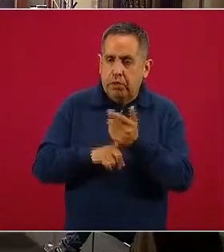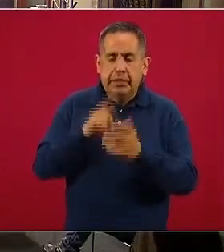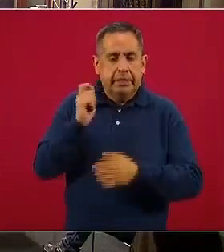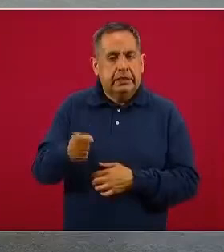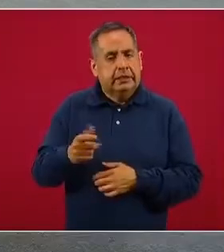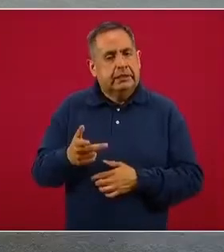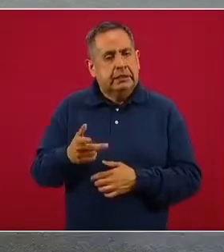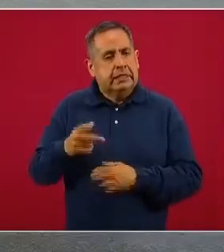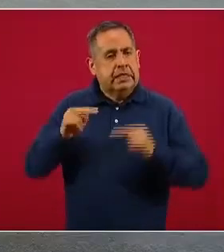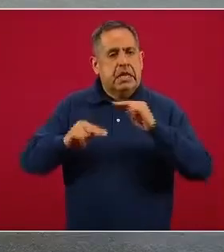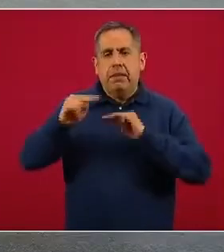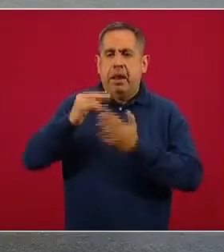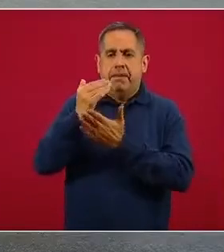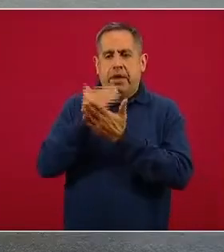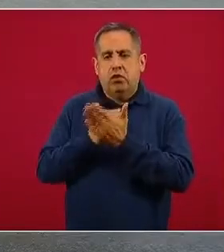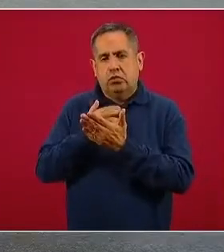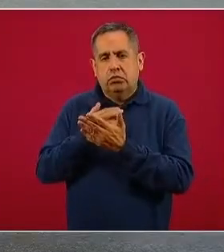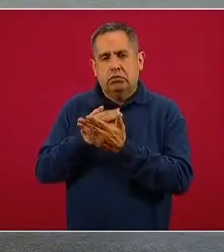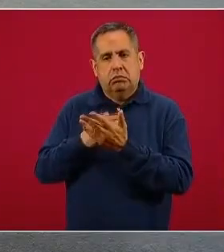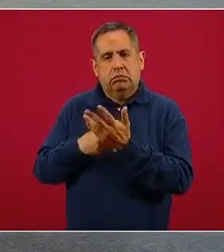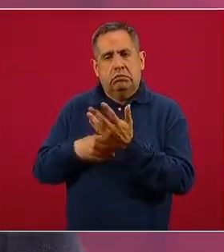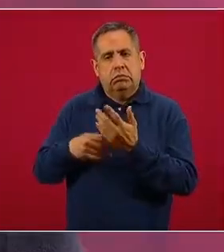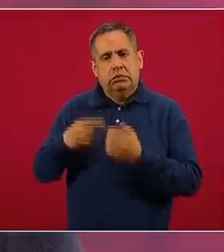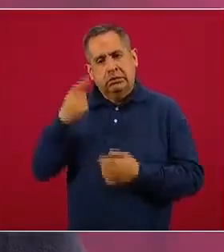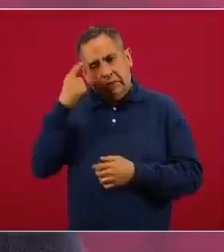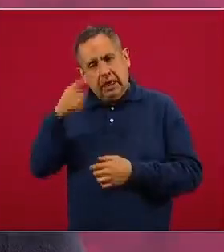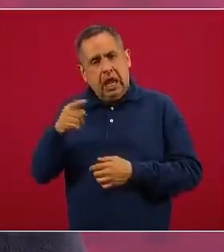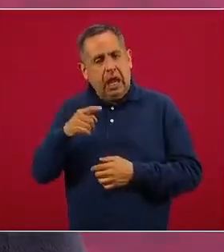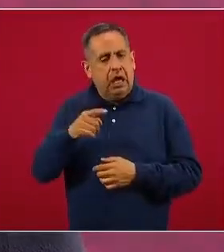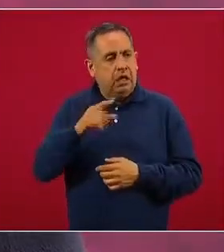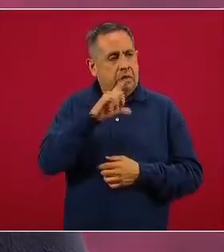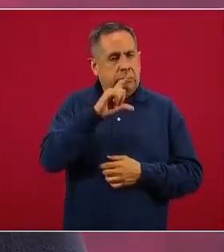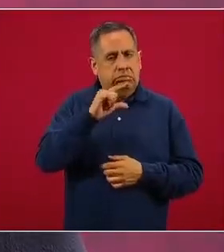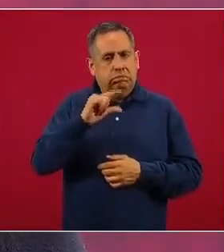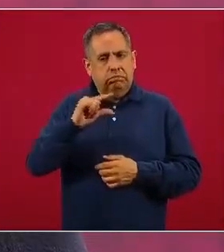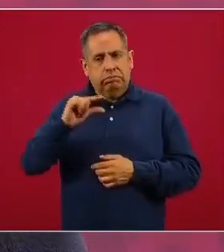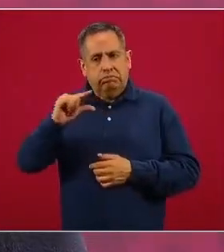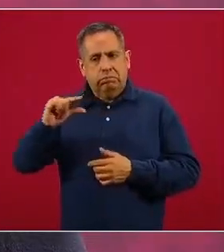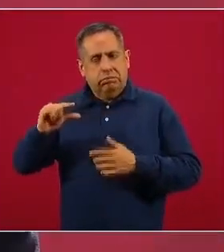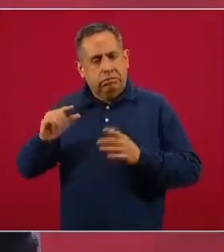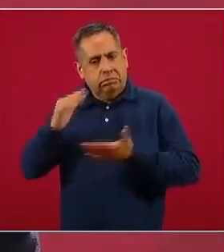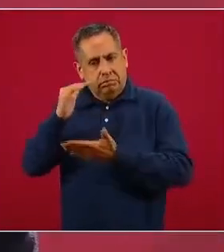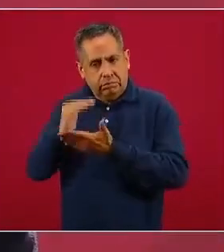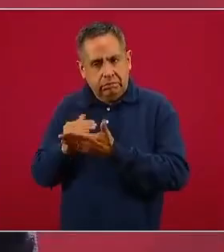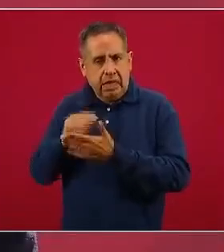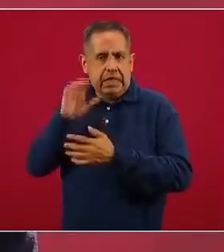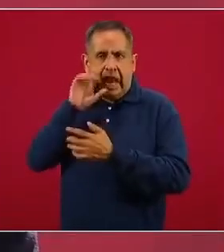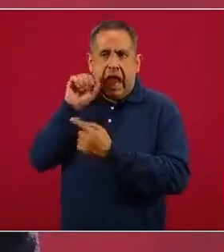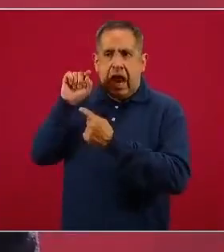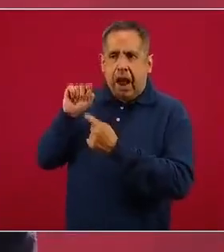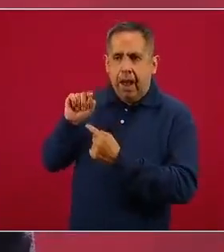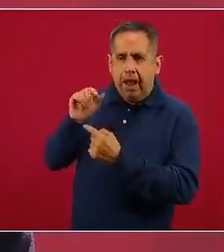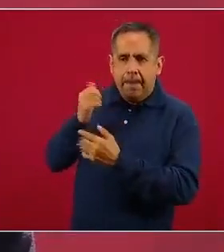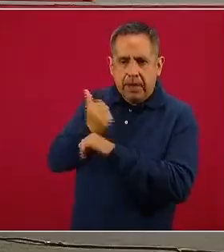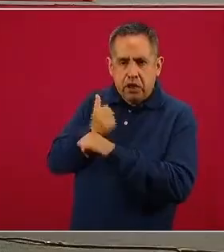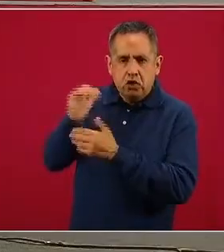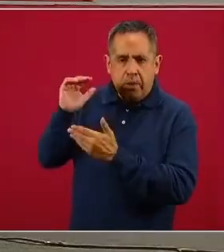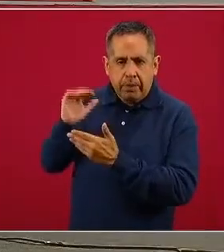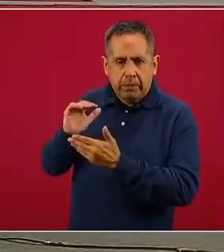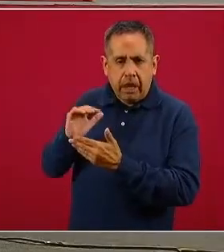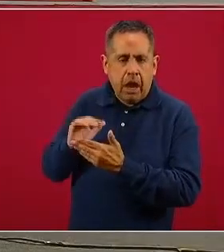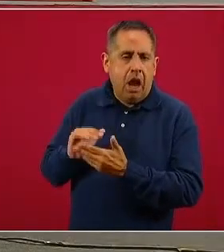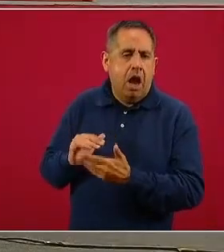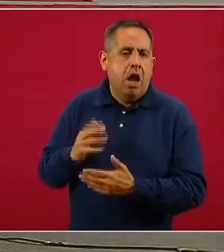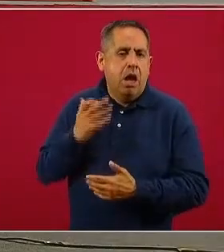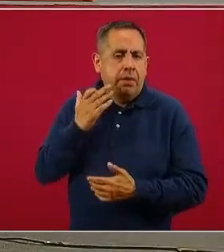el nivel de riesgo pueda ir disminuyendo o fluctuando al menos en niveles bajos, naranjas, amarillos, hasta que en un